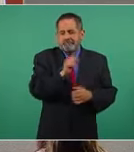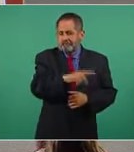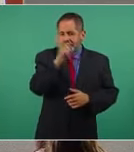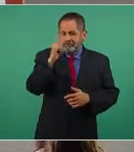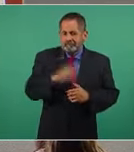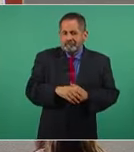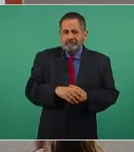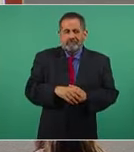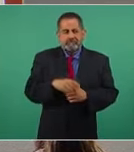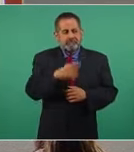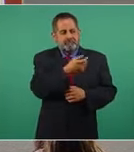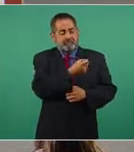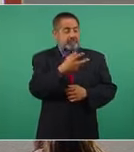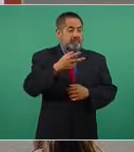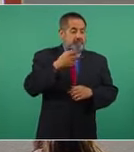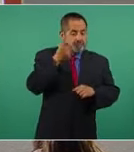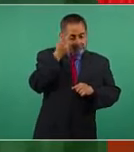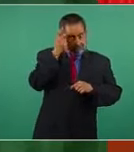son directivos,